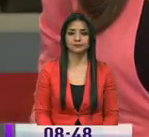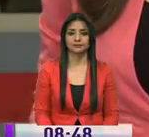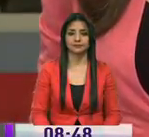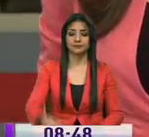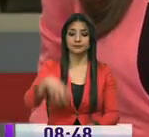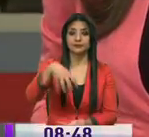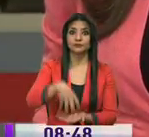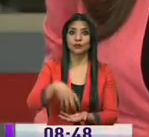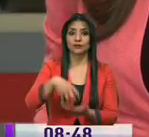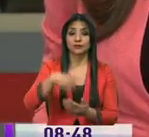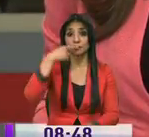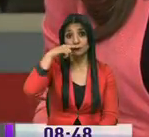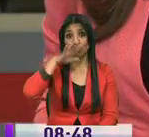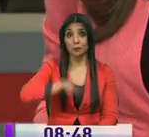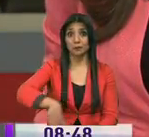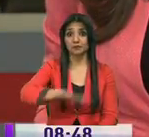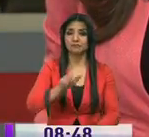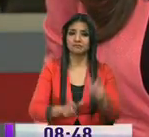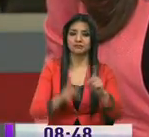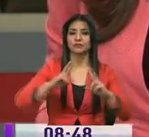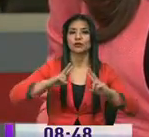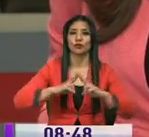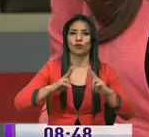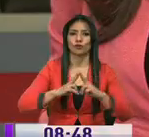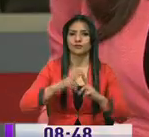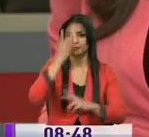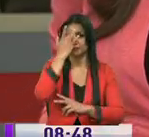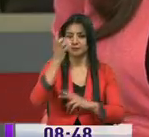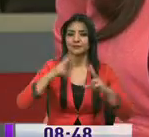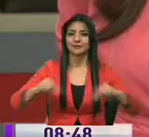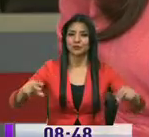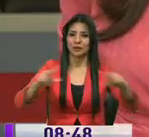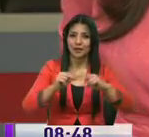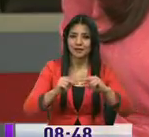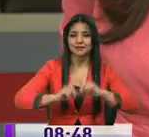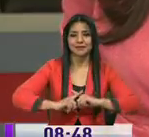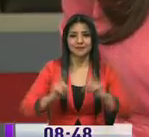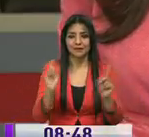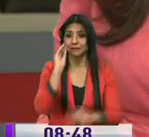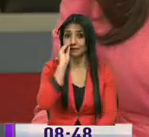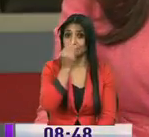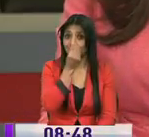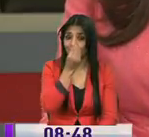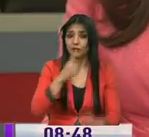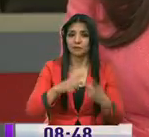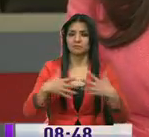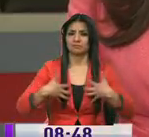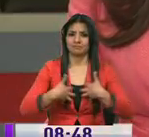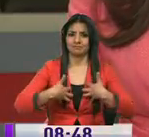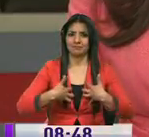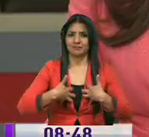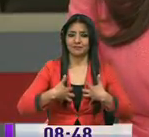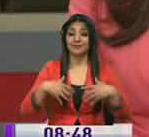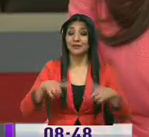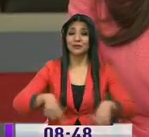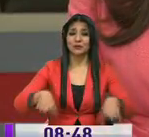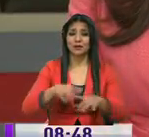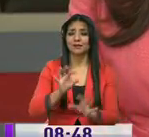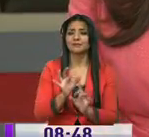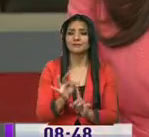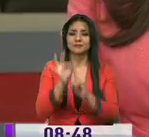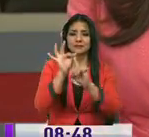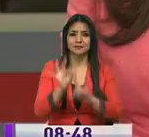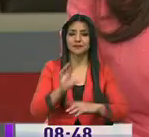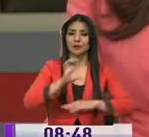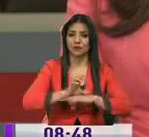La provincia de Sucumbíos es conocida por su gran riqueza natural, biodiversidad, flora y fauna, que la convierte en un mágico lugar de nuestro país que